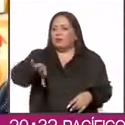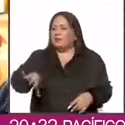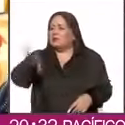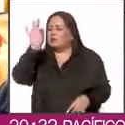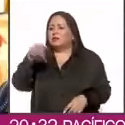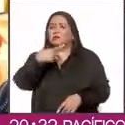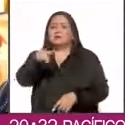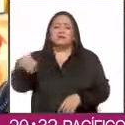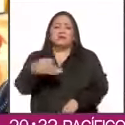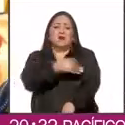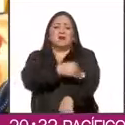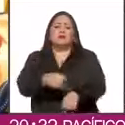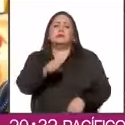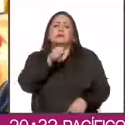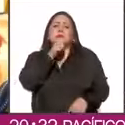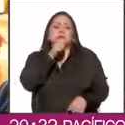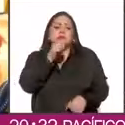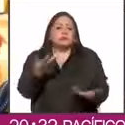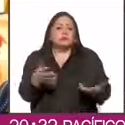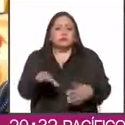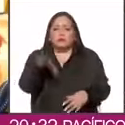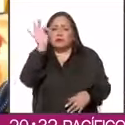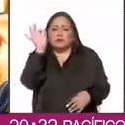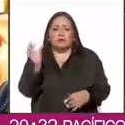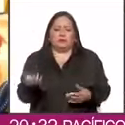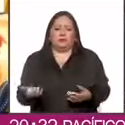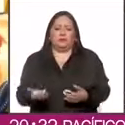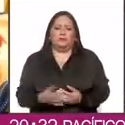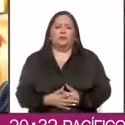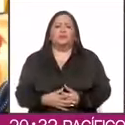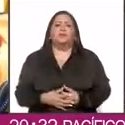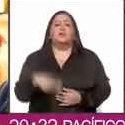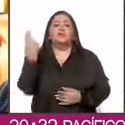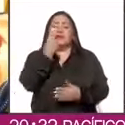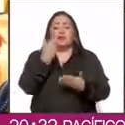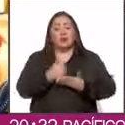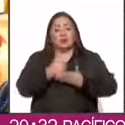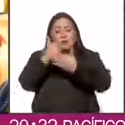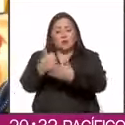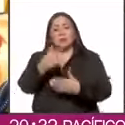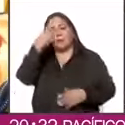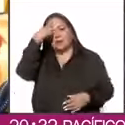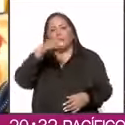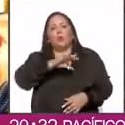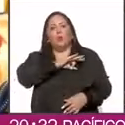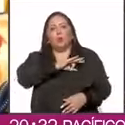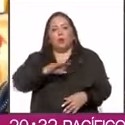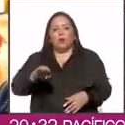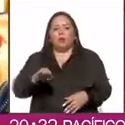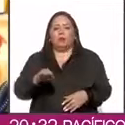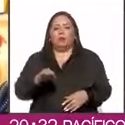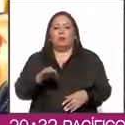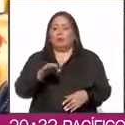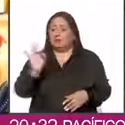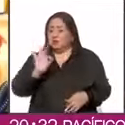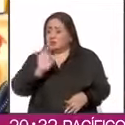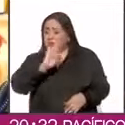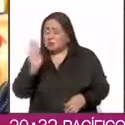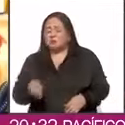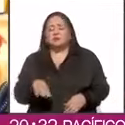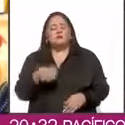seres queridos que aún no han sido localizados. Ayudarla para que pueda dar sepultura a sus